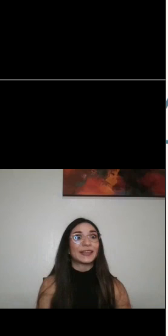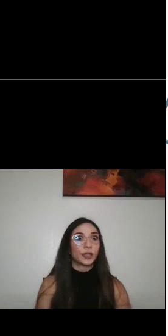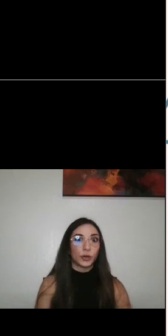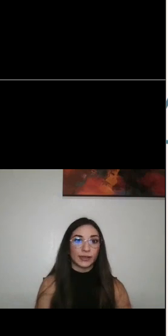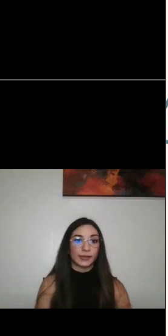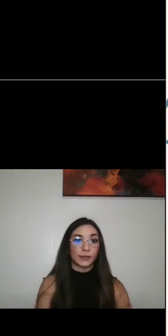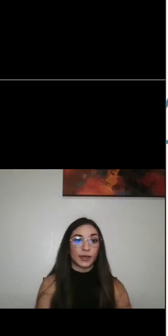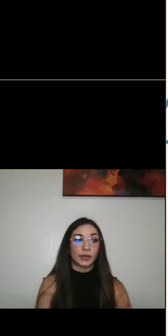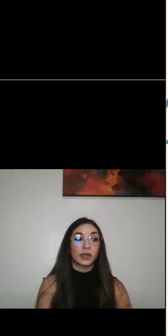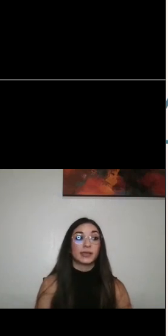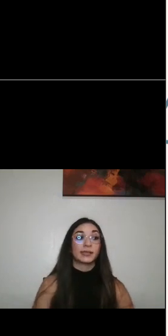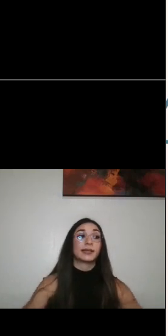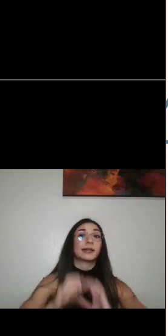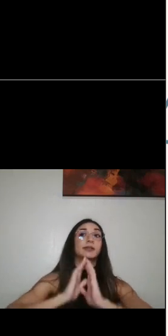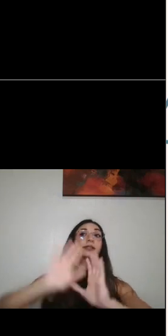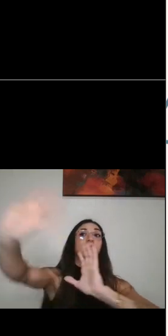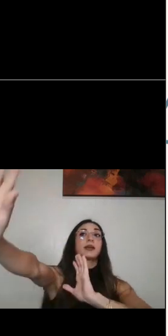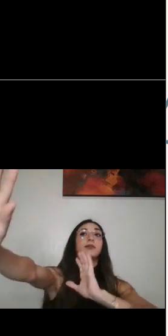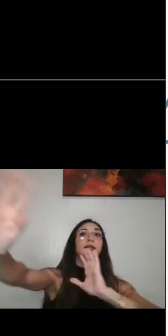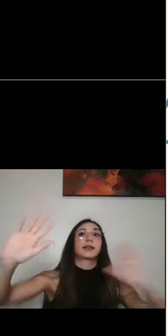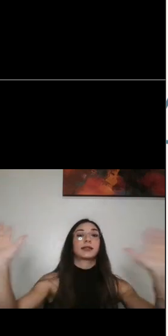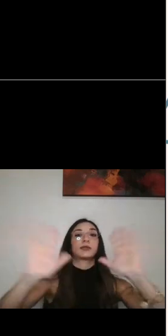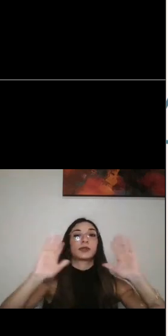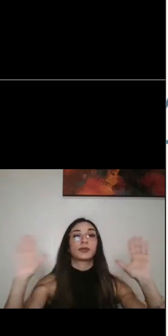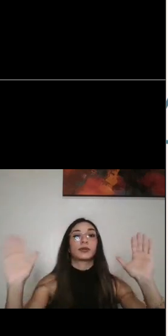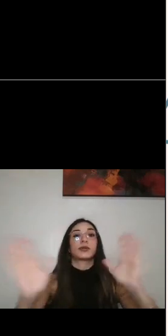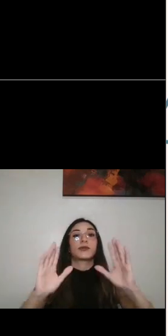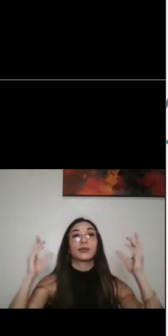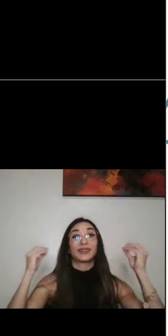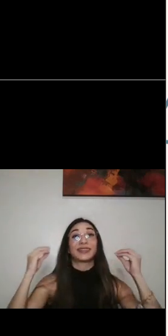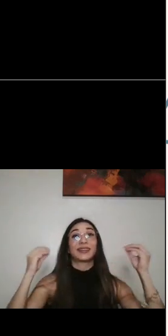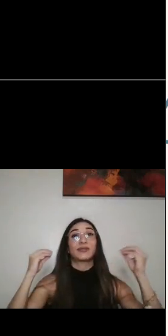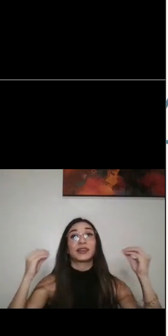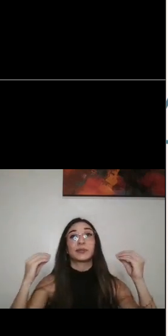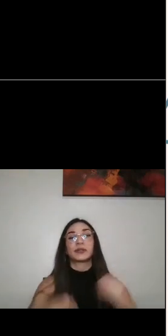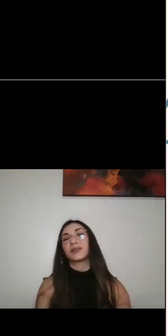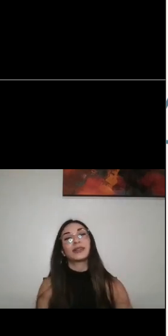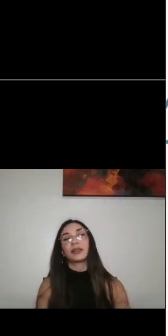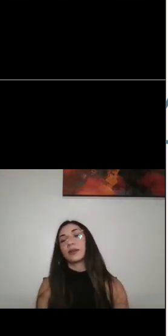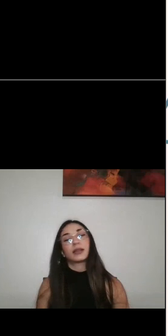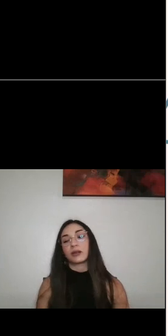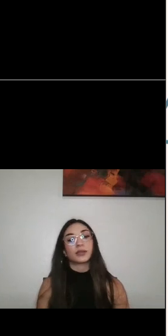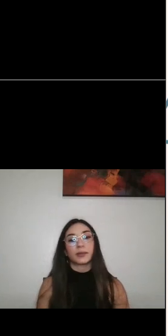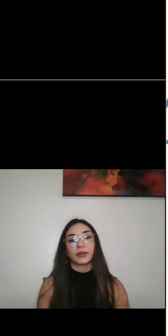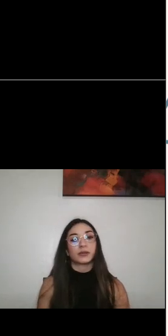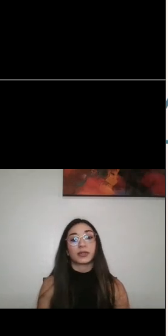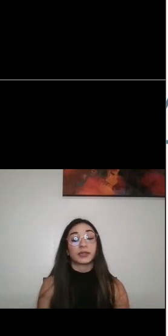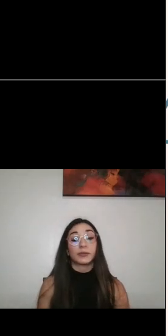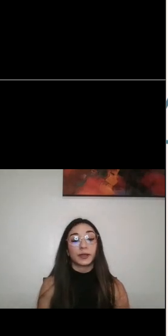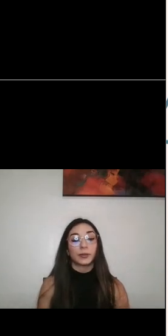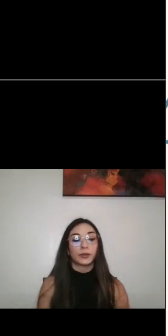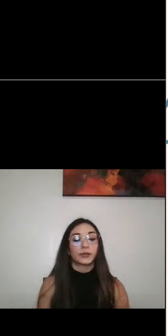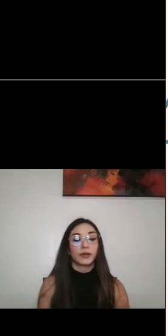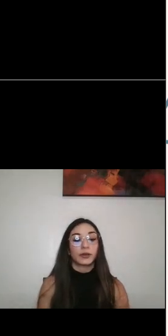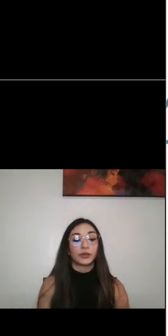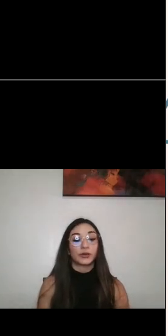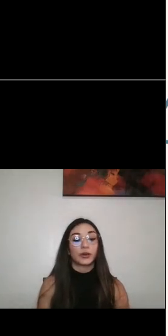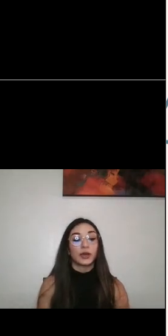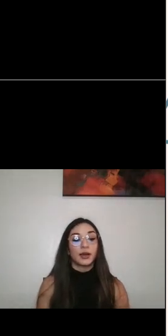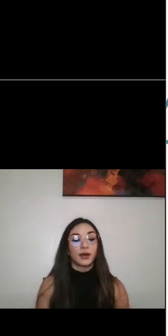en idiomas también. Si el niño está sentado muy atrás y mucho ruido de fondo y tiene alguna disminución auditiva, le va a costar más. O sea, es importante por